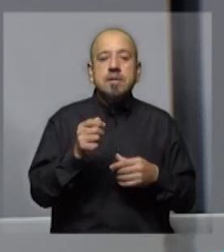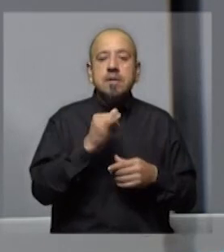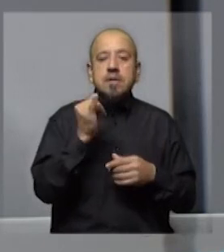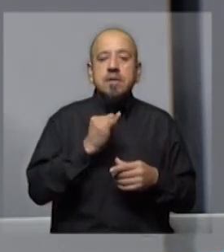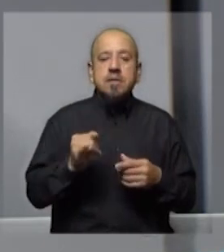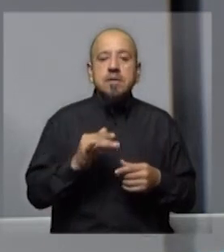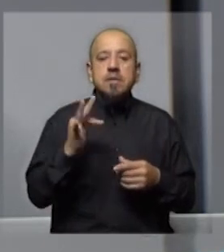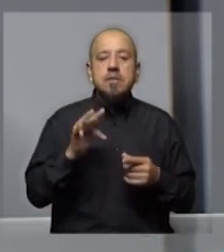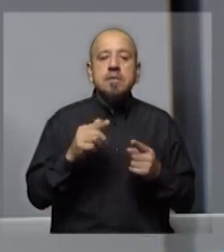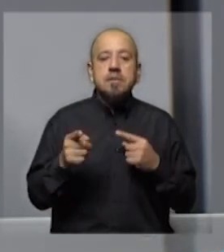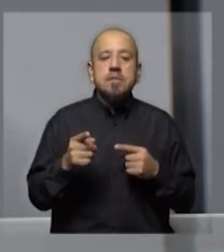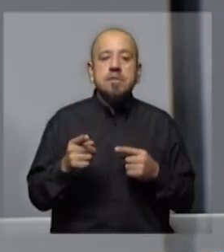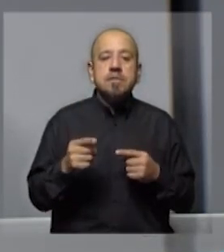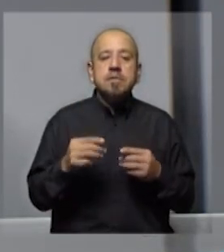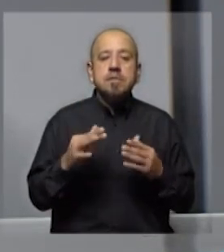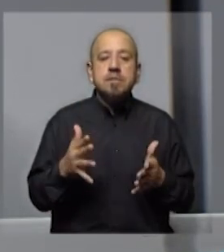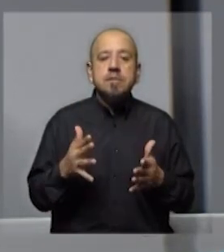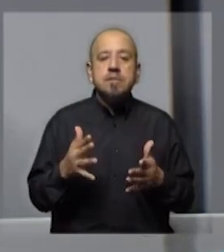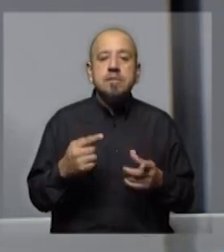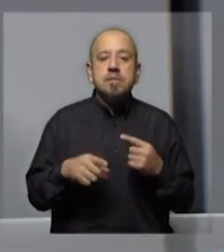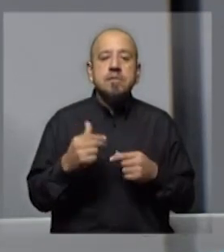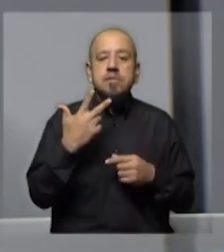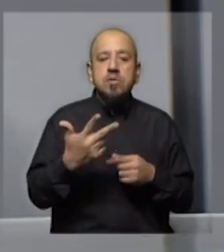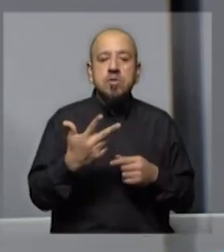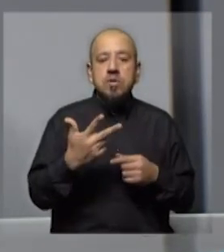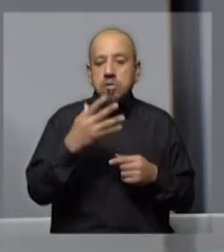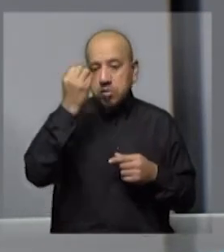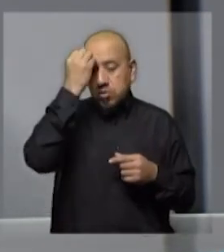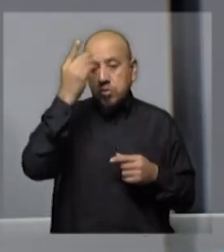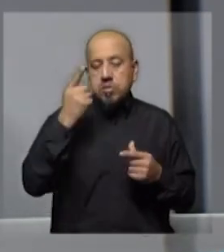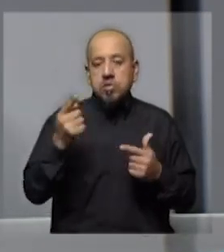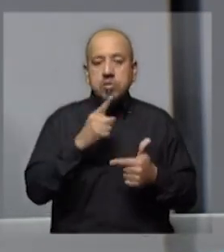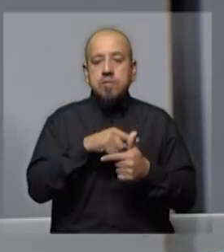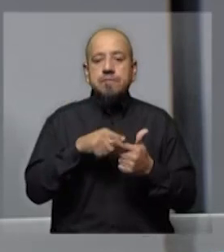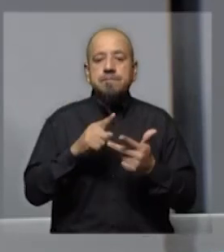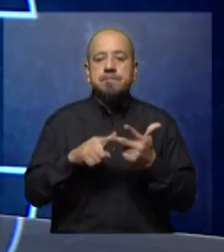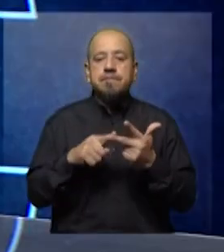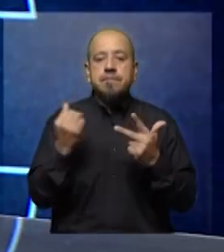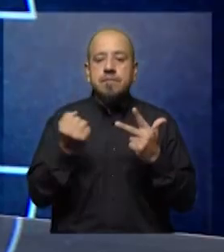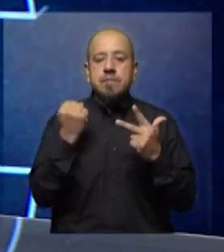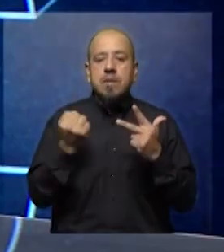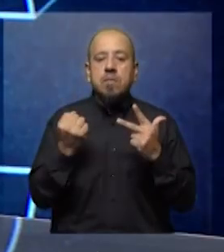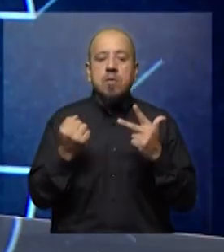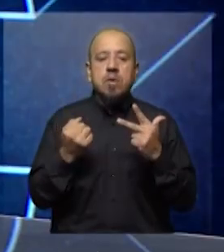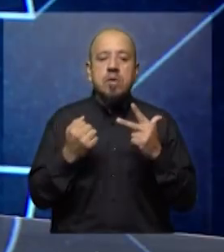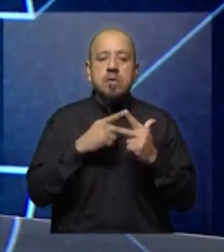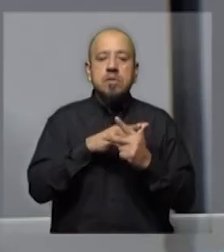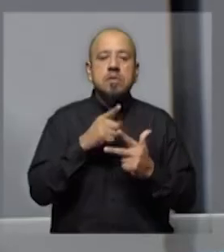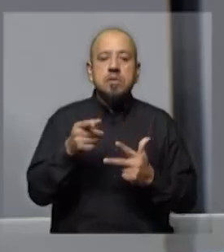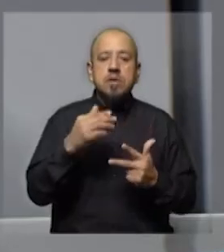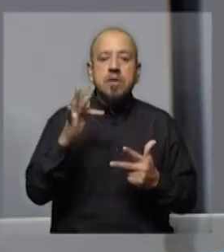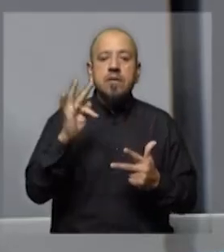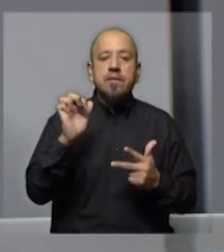aunque sea un minuto para cada uno de estos tres conceptos que vos mismo no son marcado como importante en la previa del programa El de